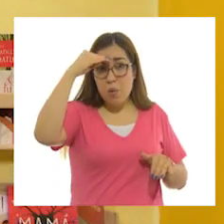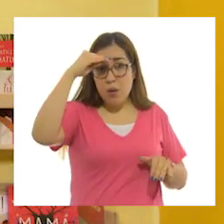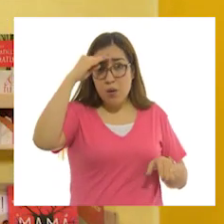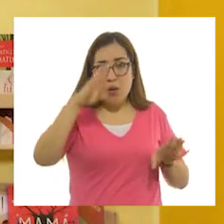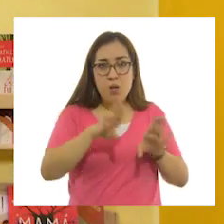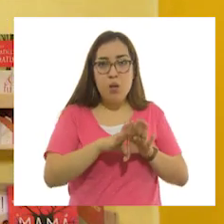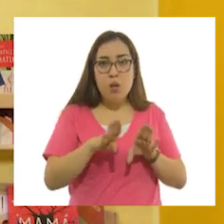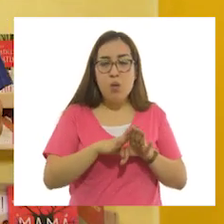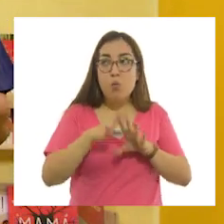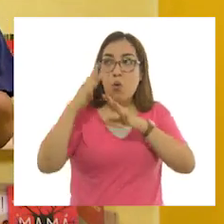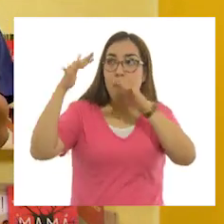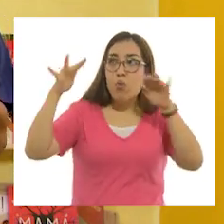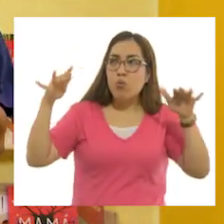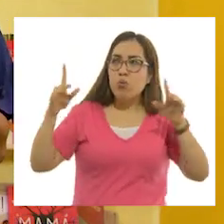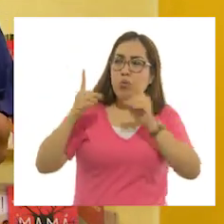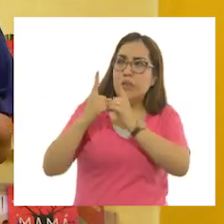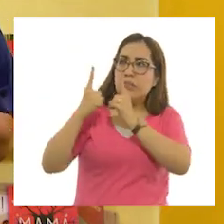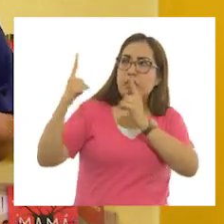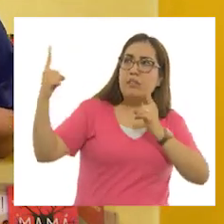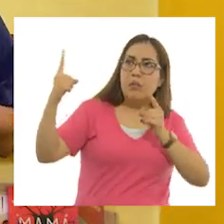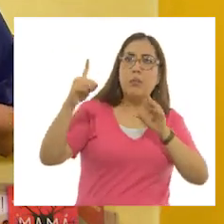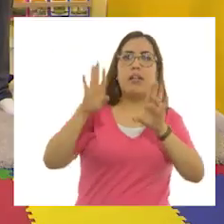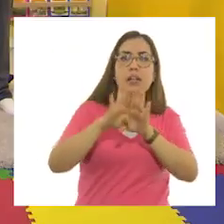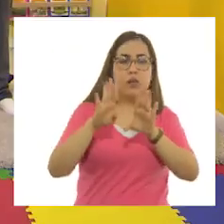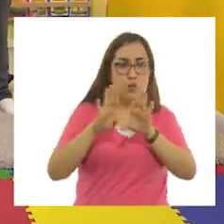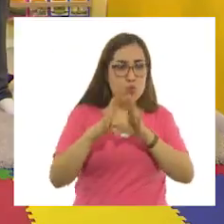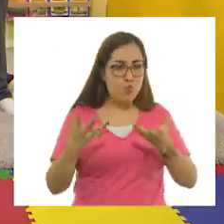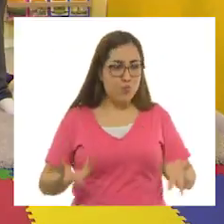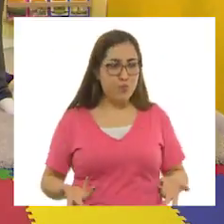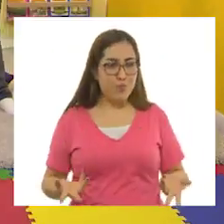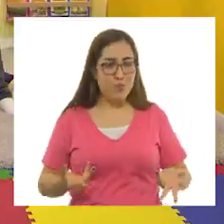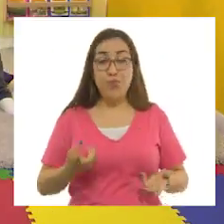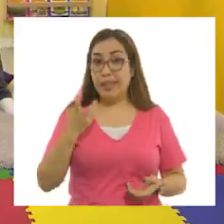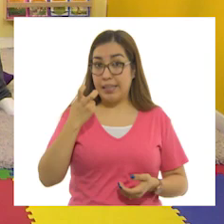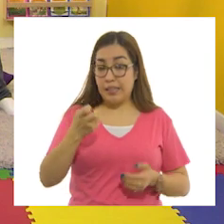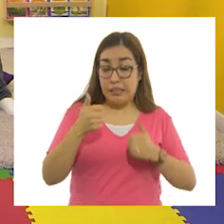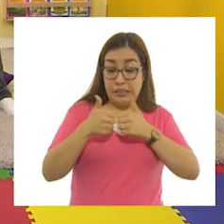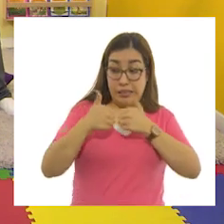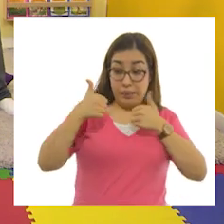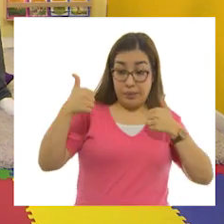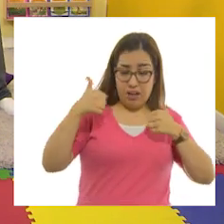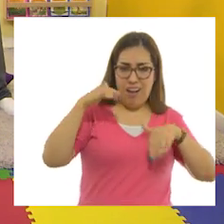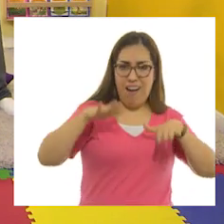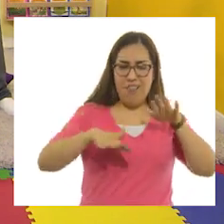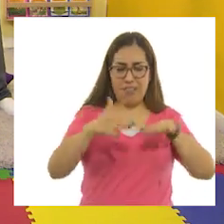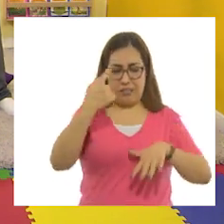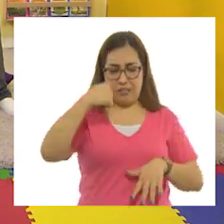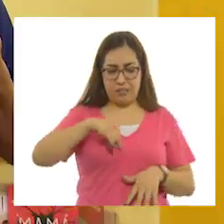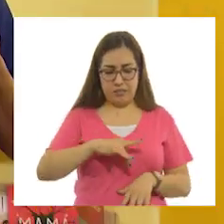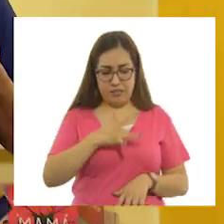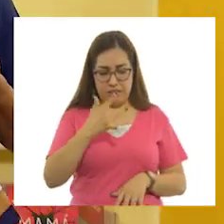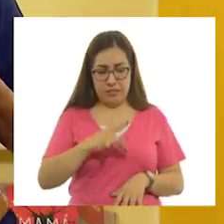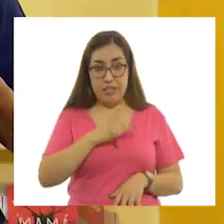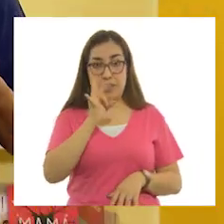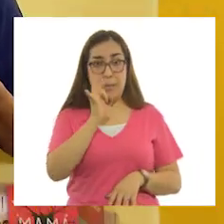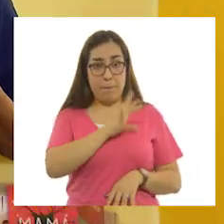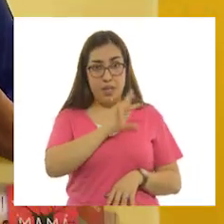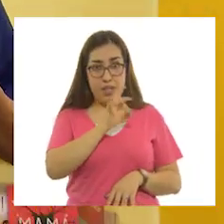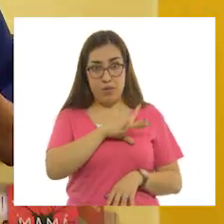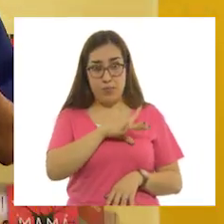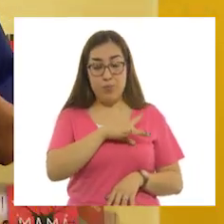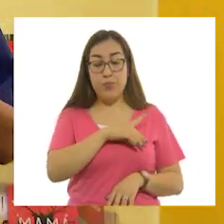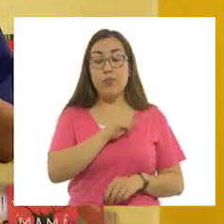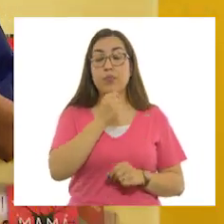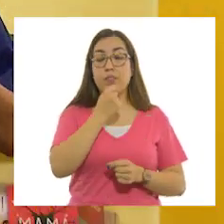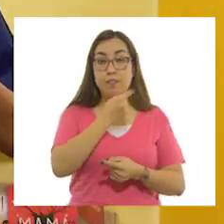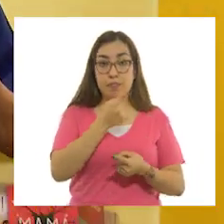sus adultos significativos o cuidadores primarios situación que puede llegar a convertirse en temor el que ellos o ellas